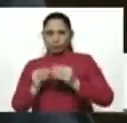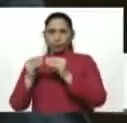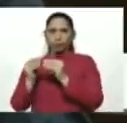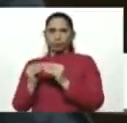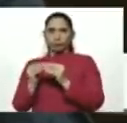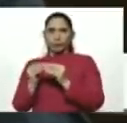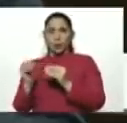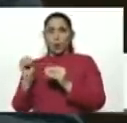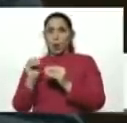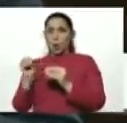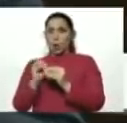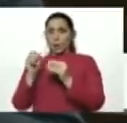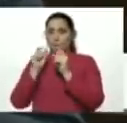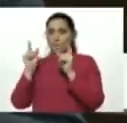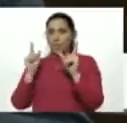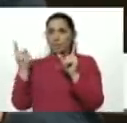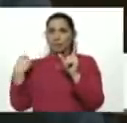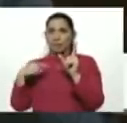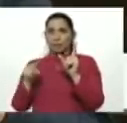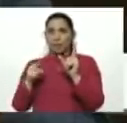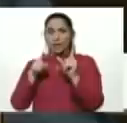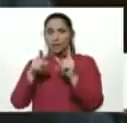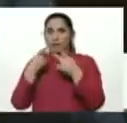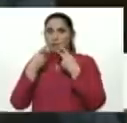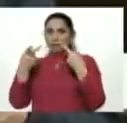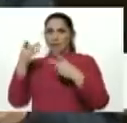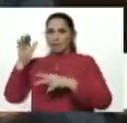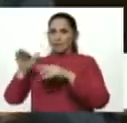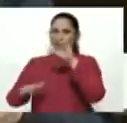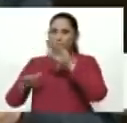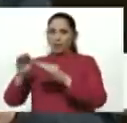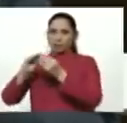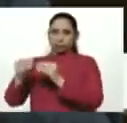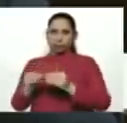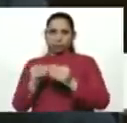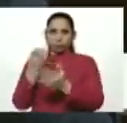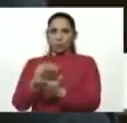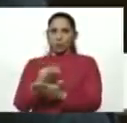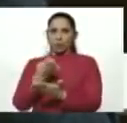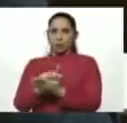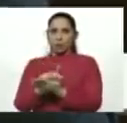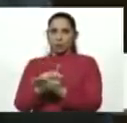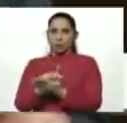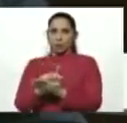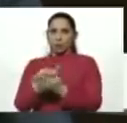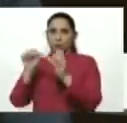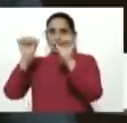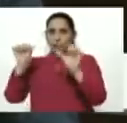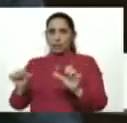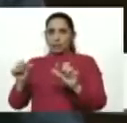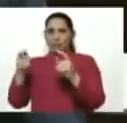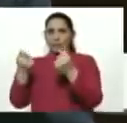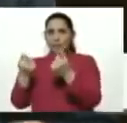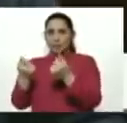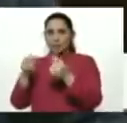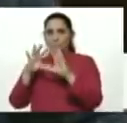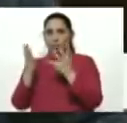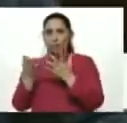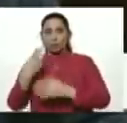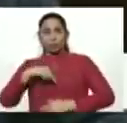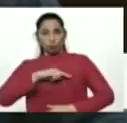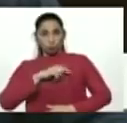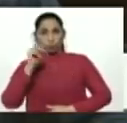o el impacto que va a tener esta declaración dependerá la recuperación económica del sistema financiero mundial. Además, hemos